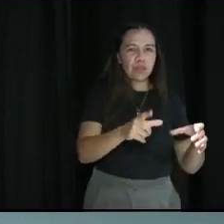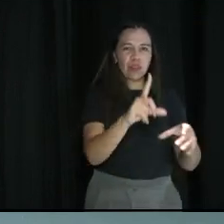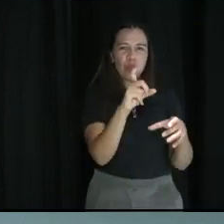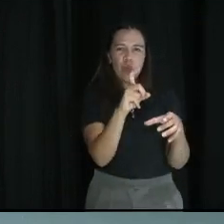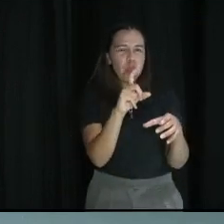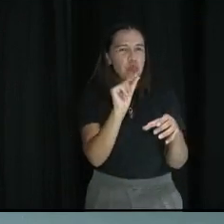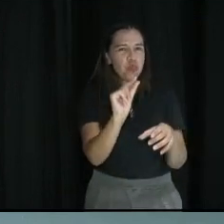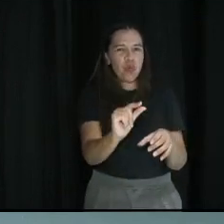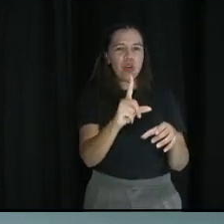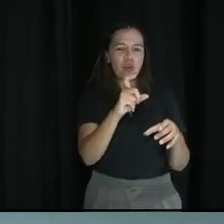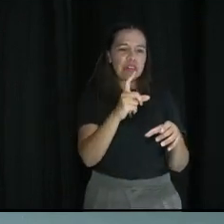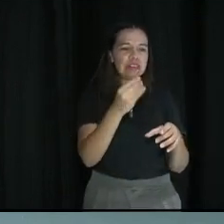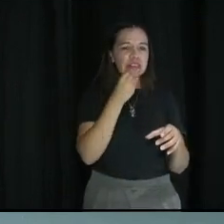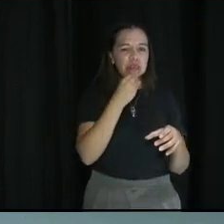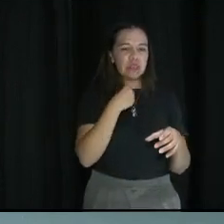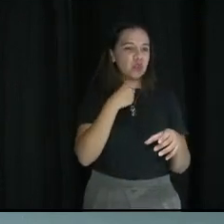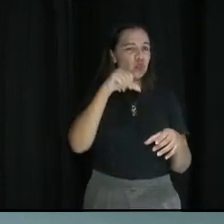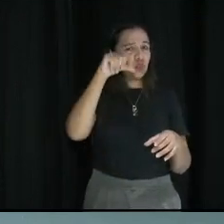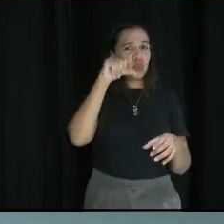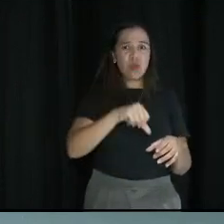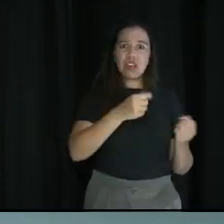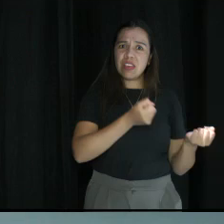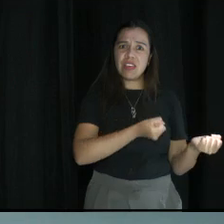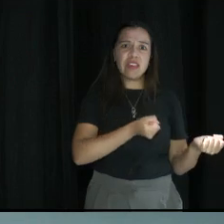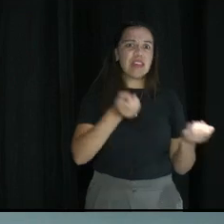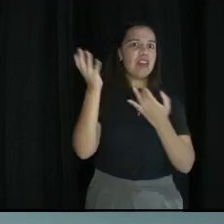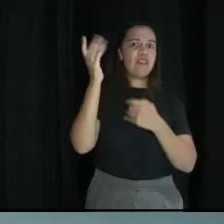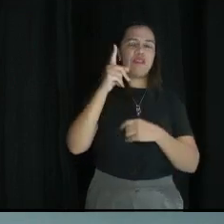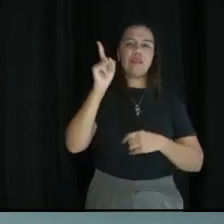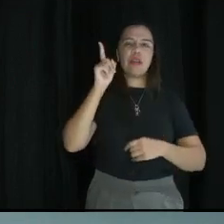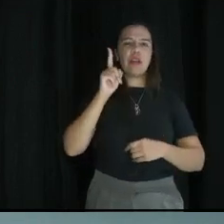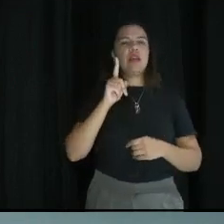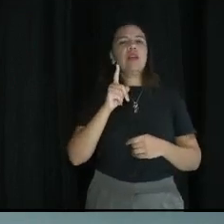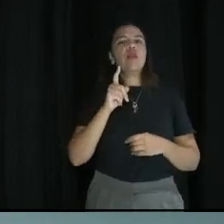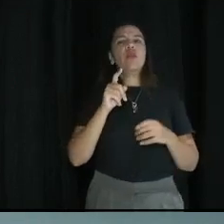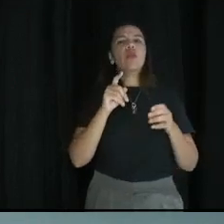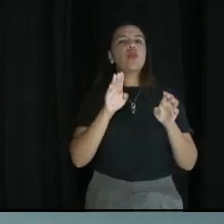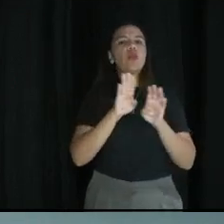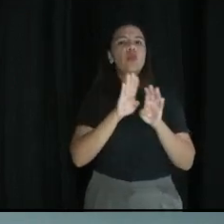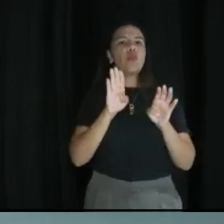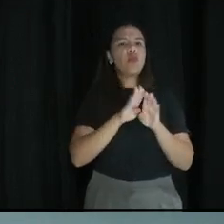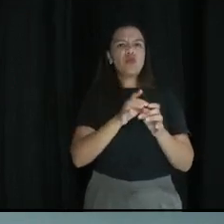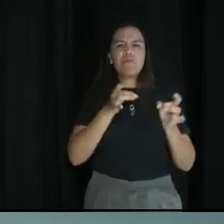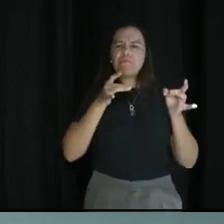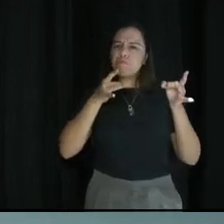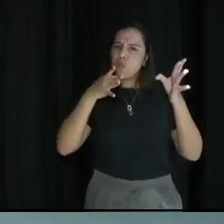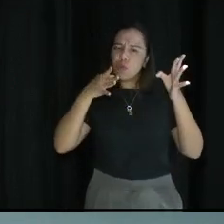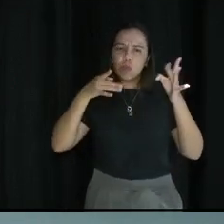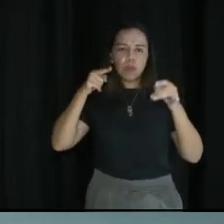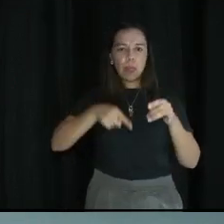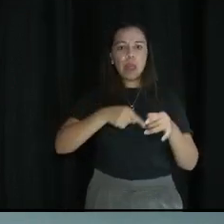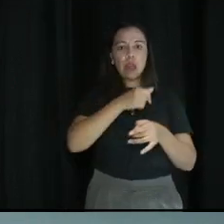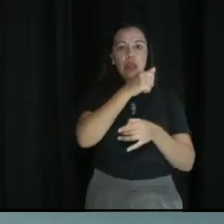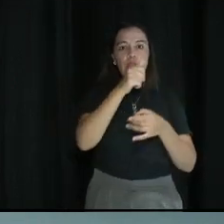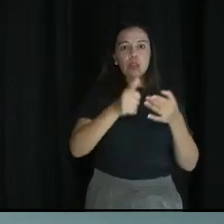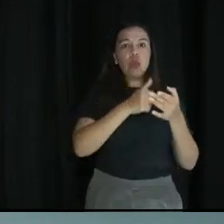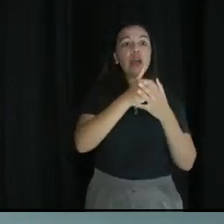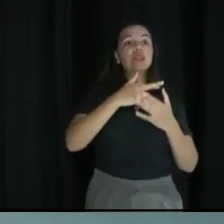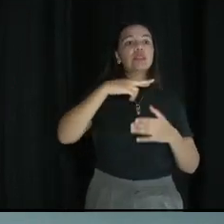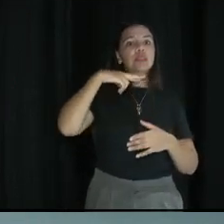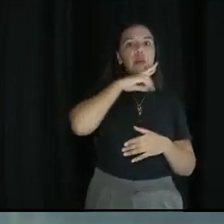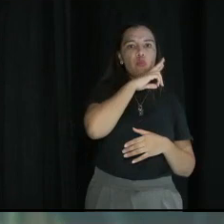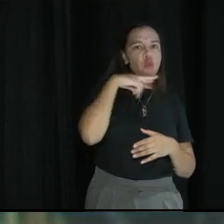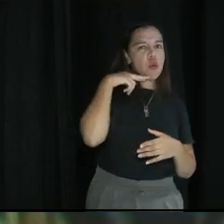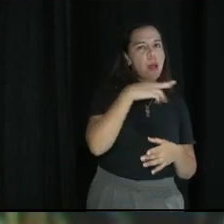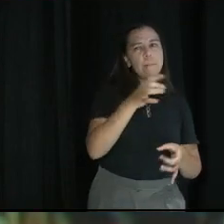y comenzamos a realizar el traslado. El traslado, bueno, se hizo básicamente sin escalas hasta de la ciudad de Zamora a